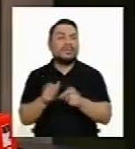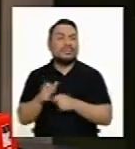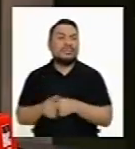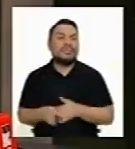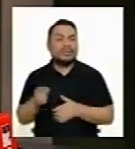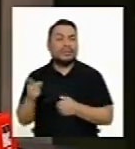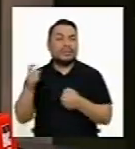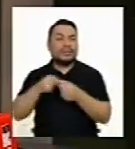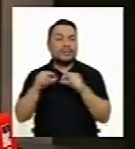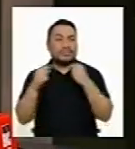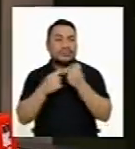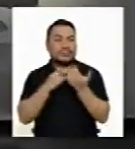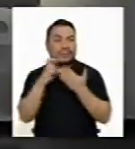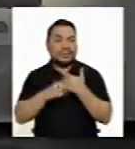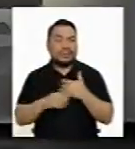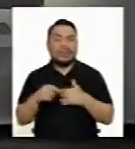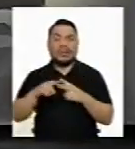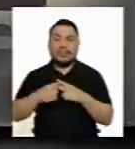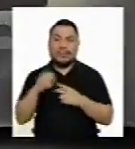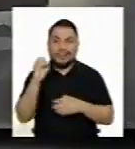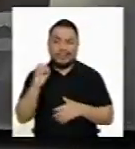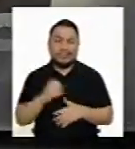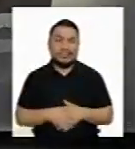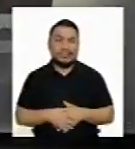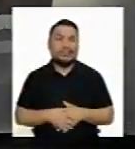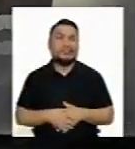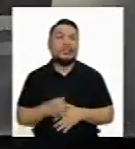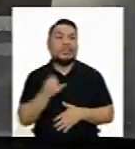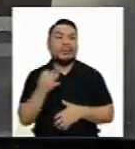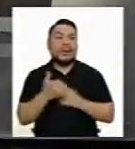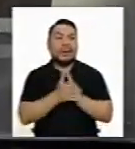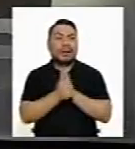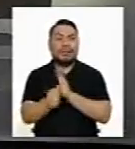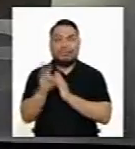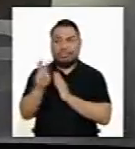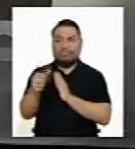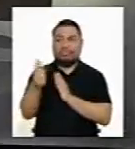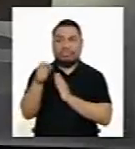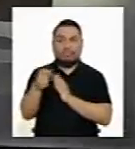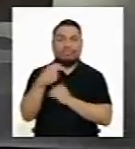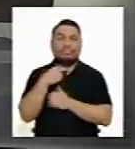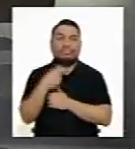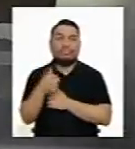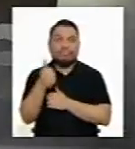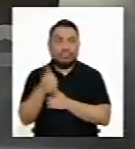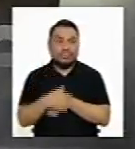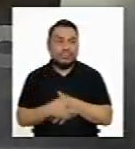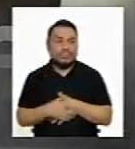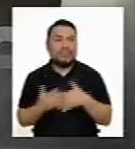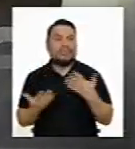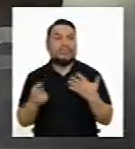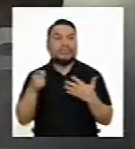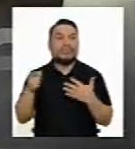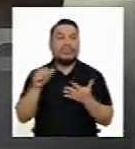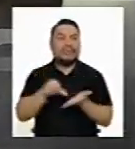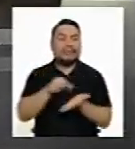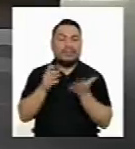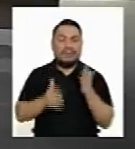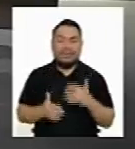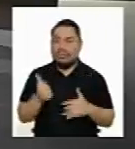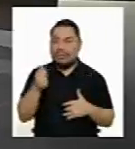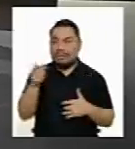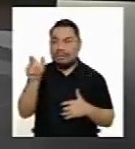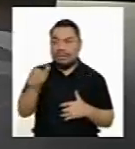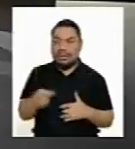internos que forman parte de estos programas empiezan de cero. ¿Han encontrado así algún talento que ustedes digan, qué voz, o que realmente, qué arte, cómo